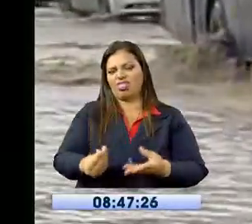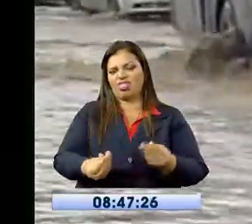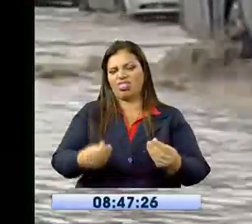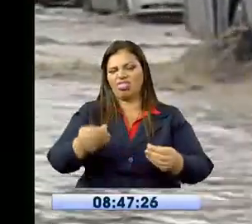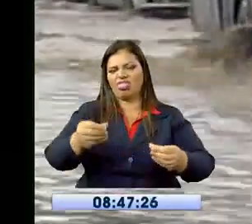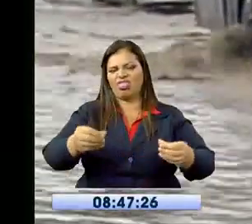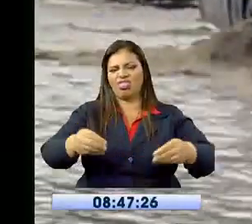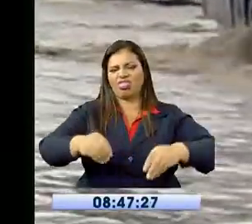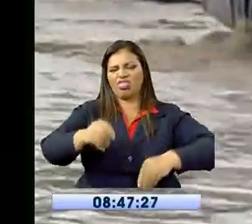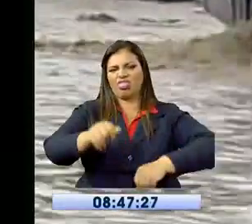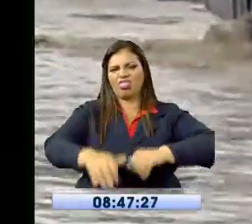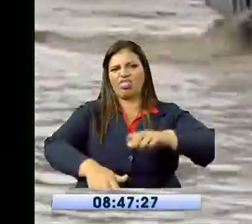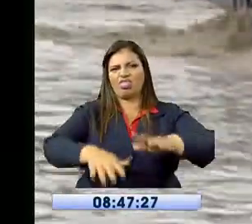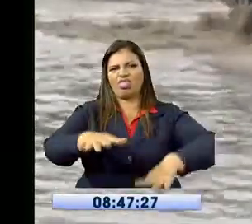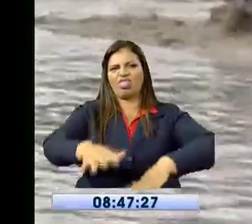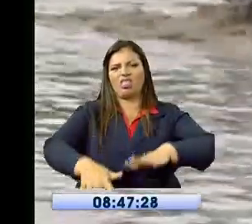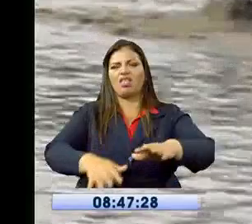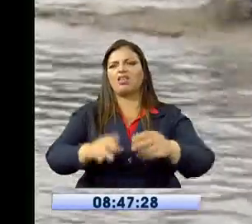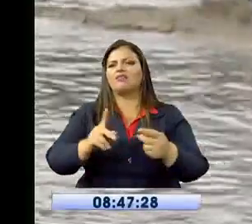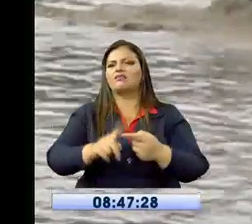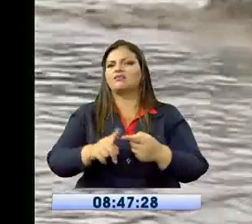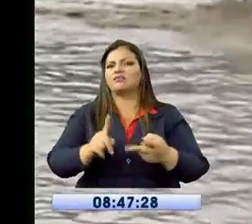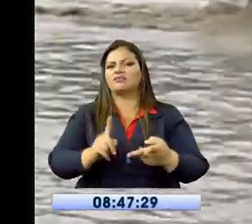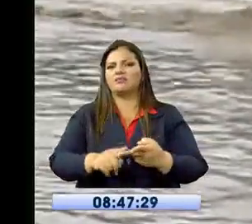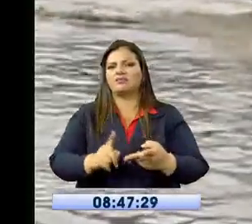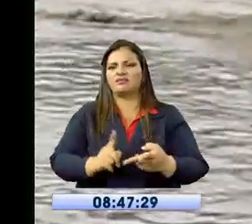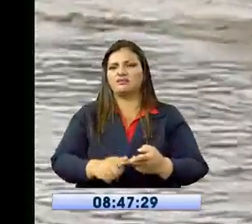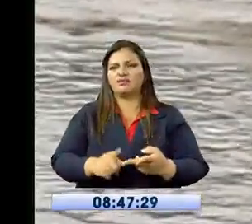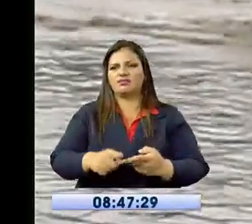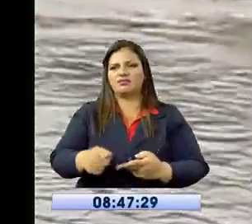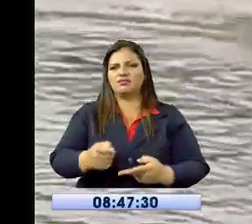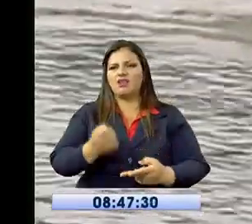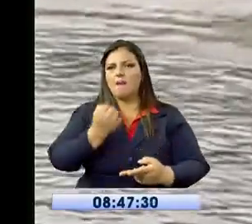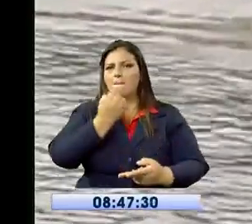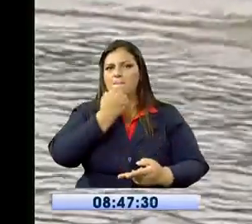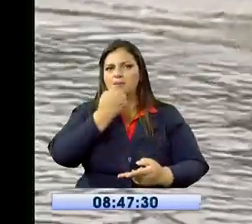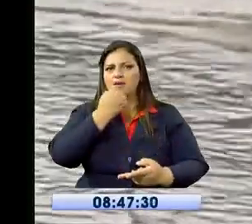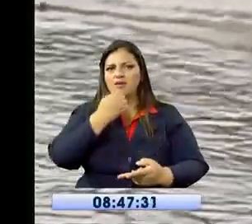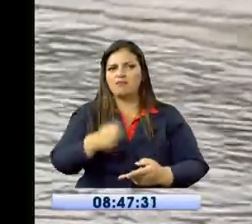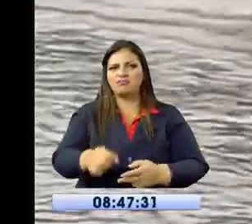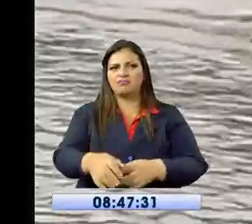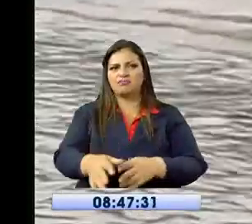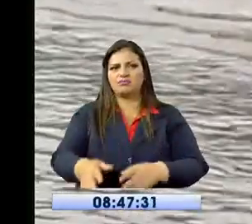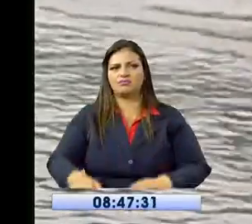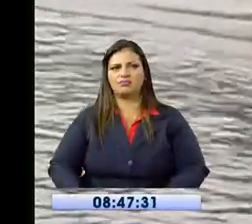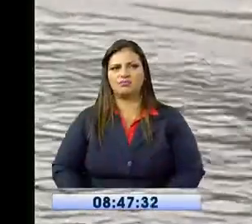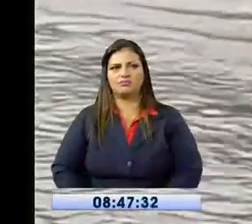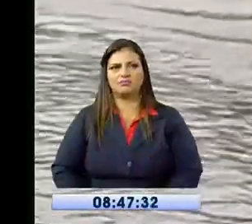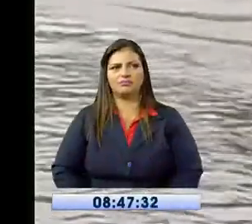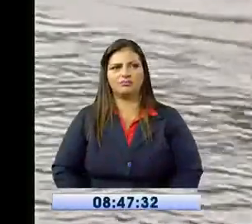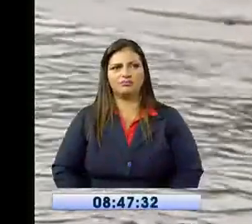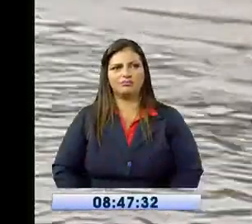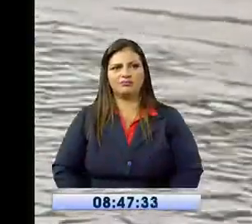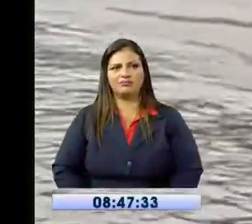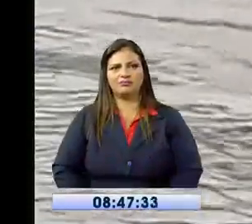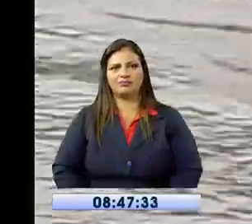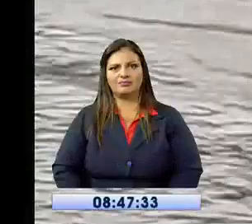todavía la inundación va a permanecer. A esta hora de la mañana, cuando son 10 para las 9 de la mañana,